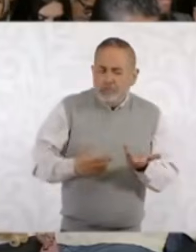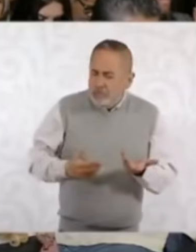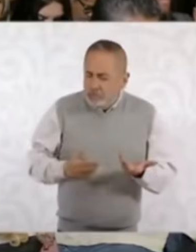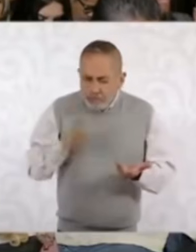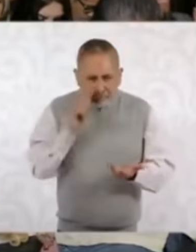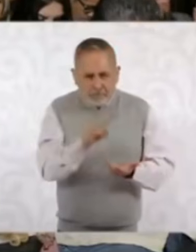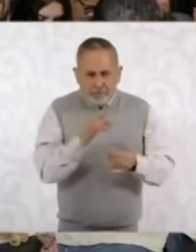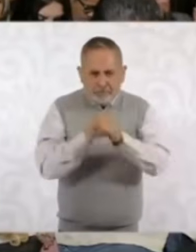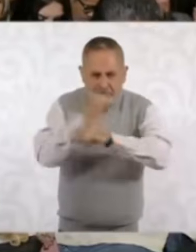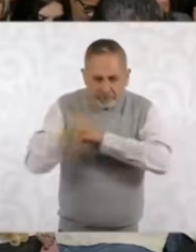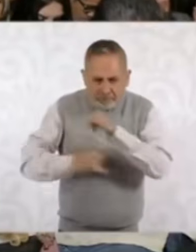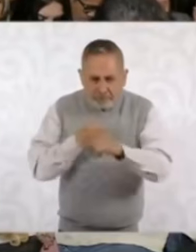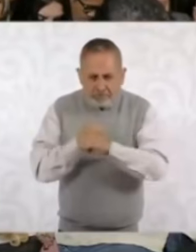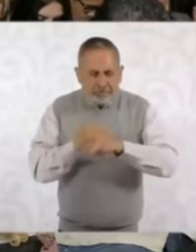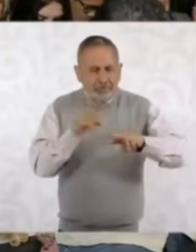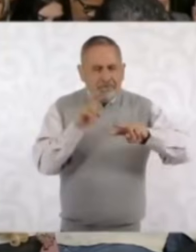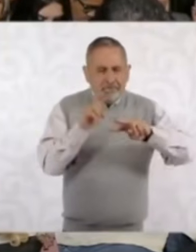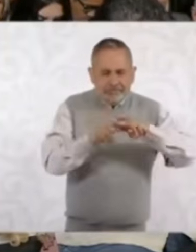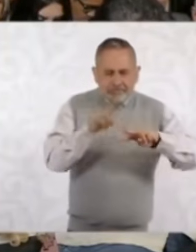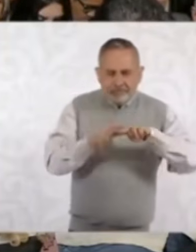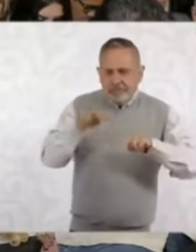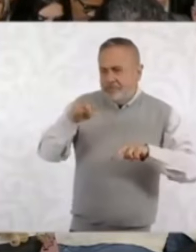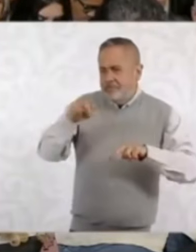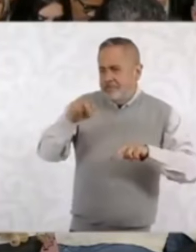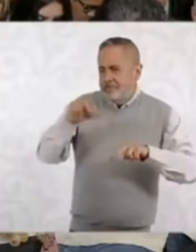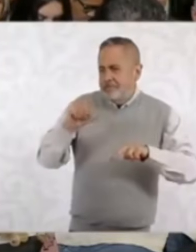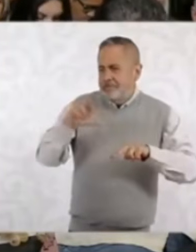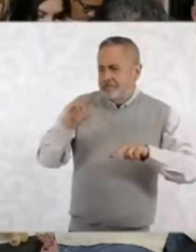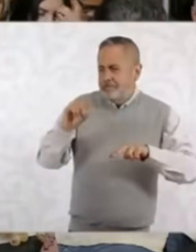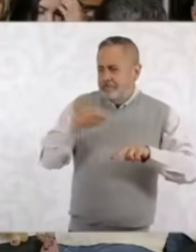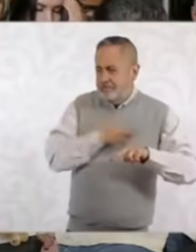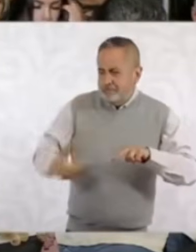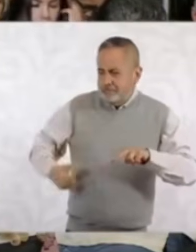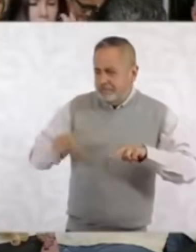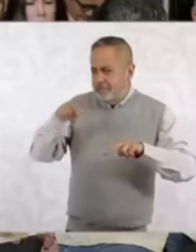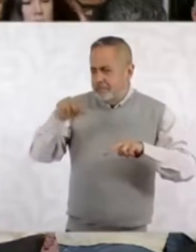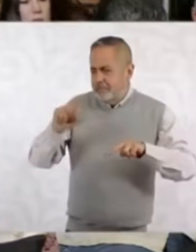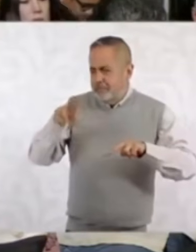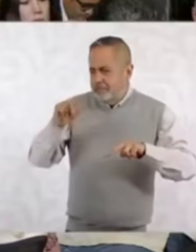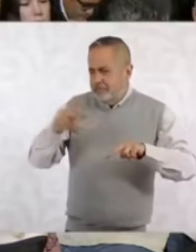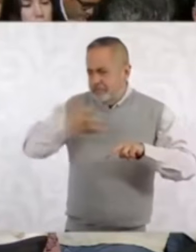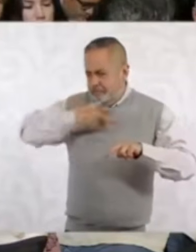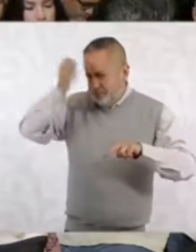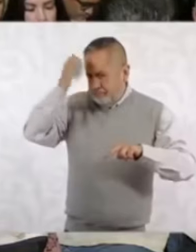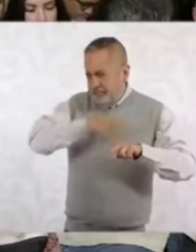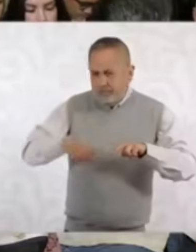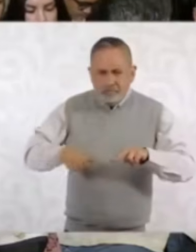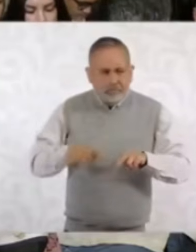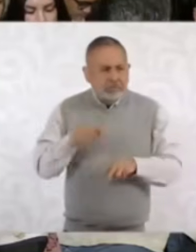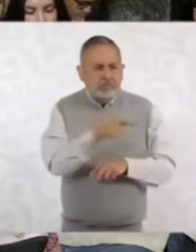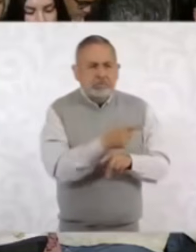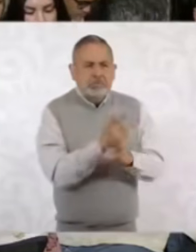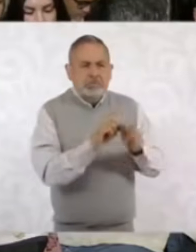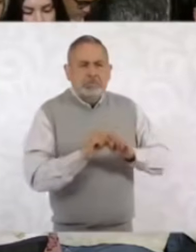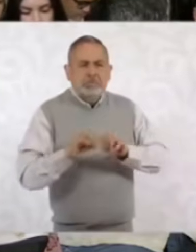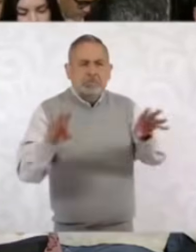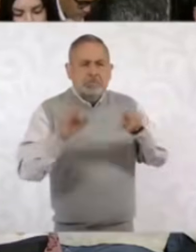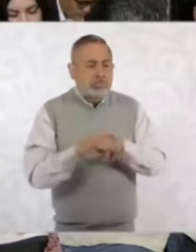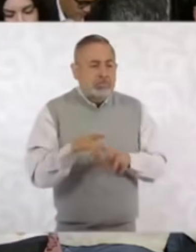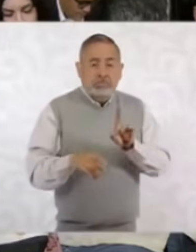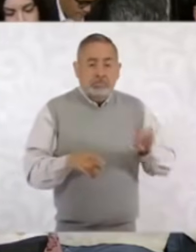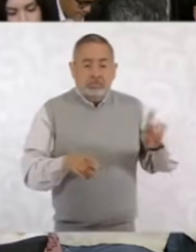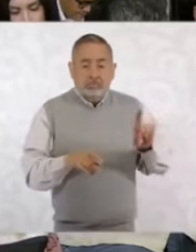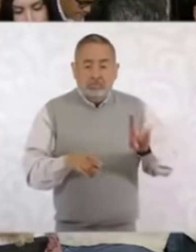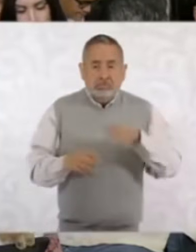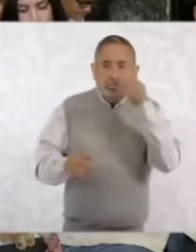de narcocandidata, narcopresidenta, pareciera que hay manga ancha para la derecha y pareciera